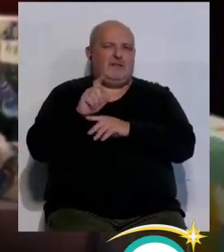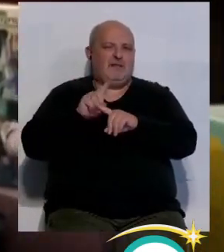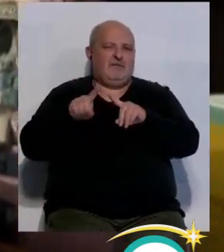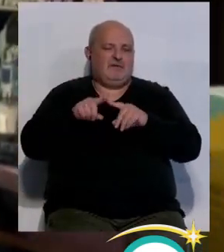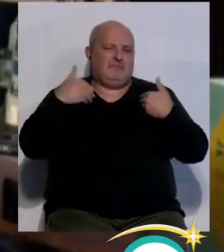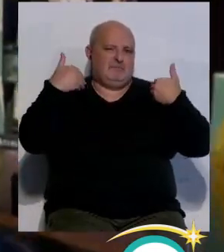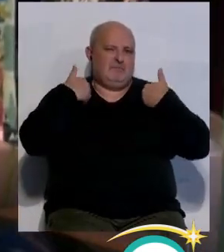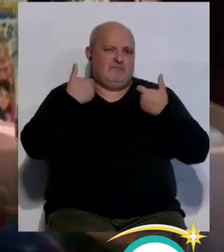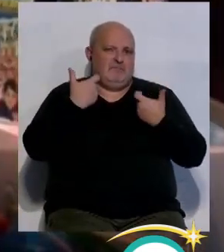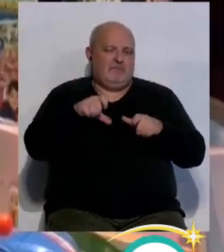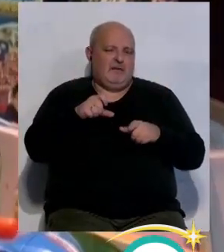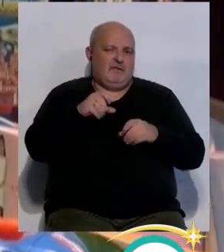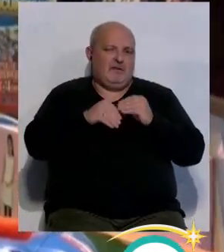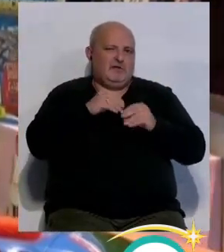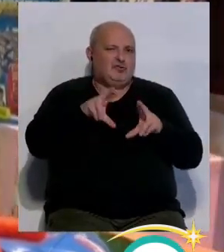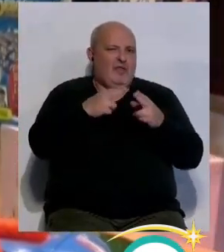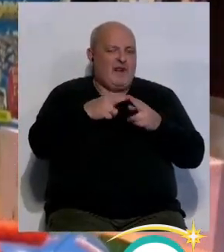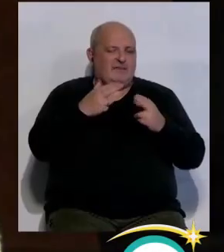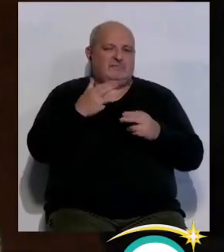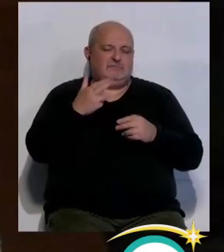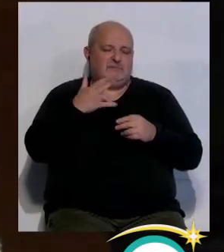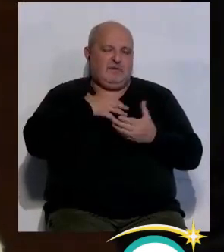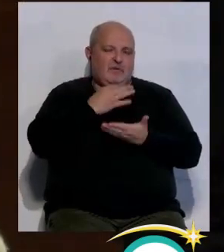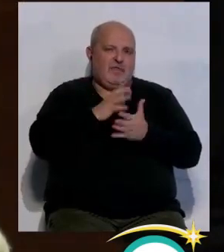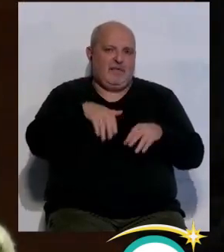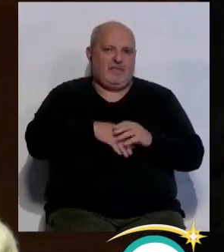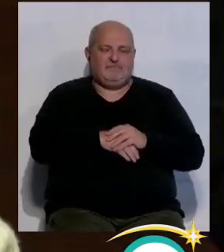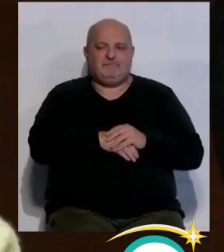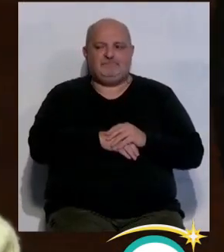diversos responsables de entidades sociales de la ciudad.